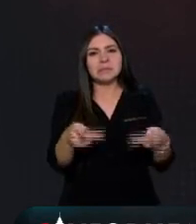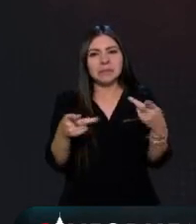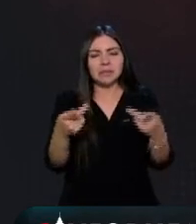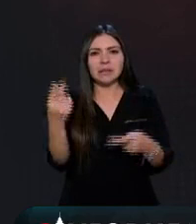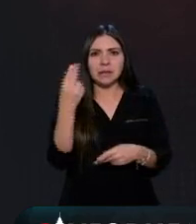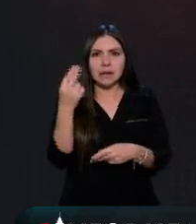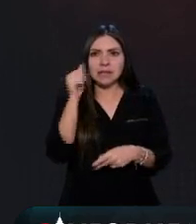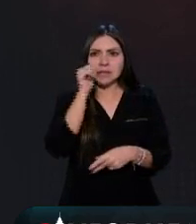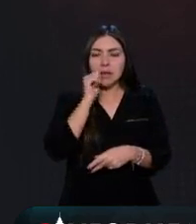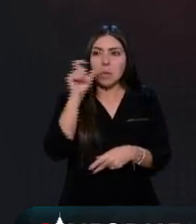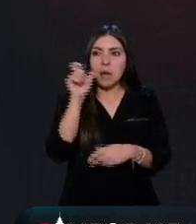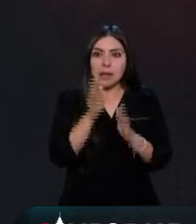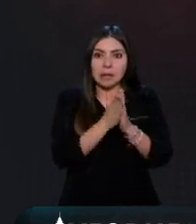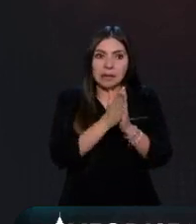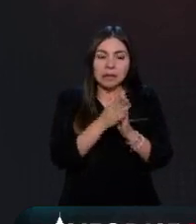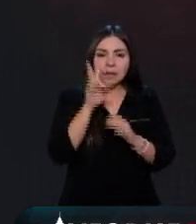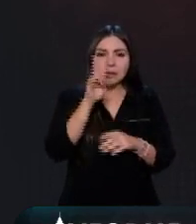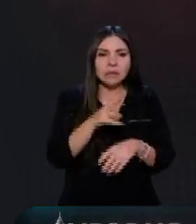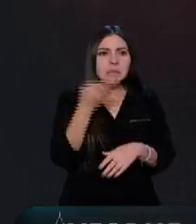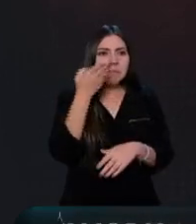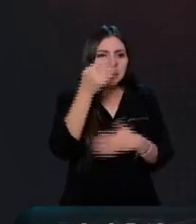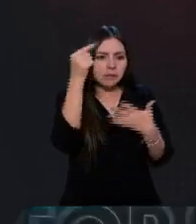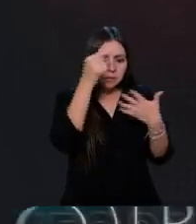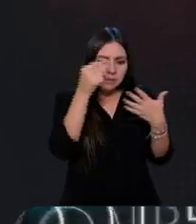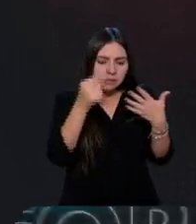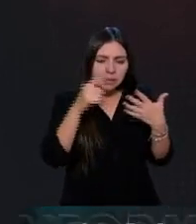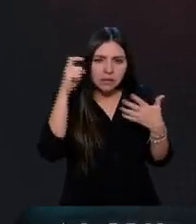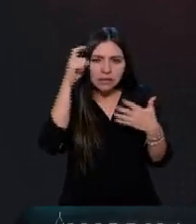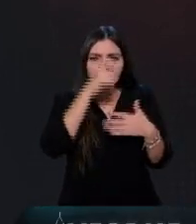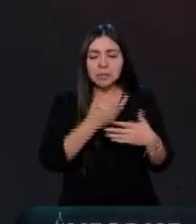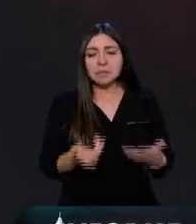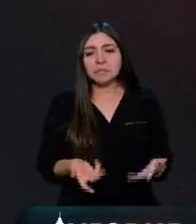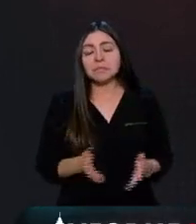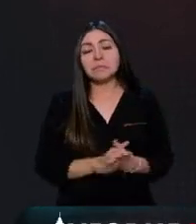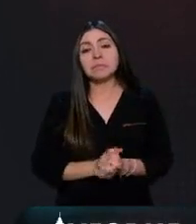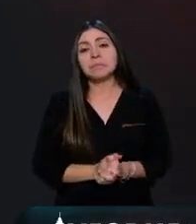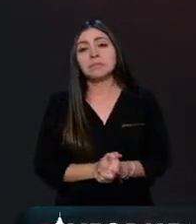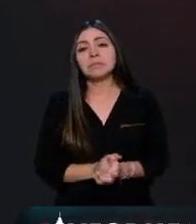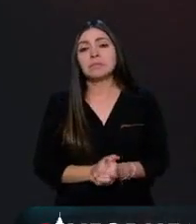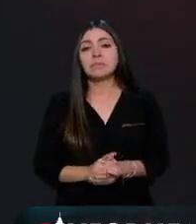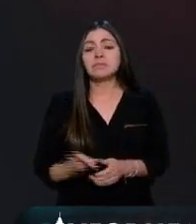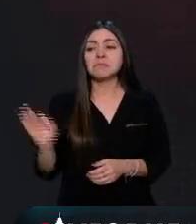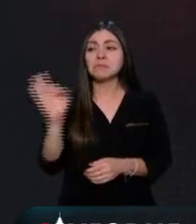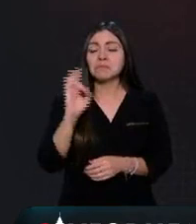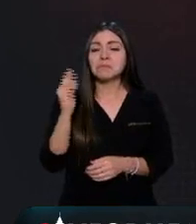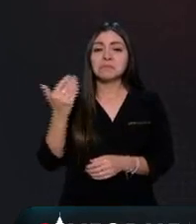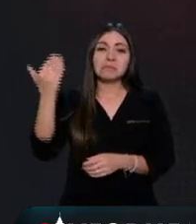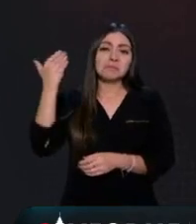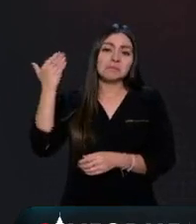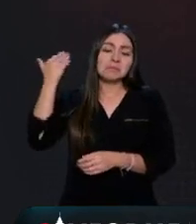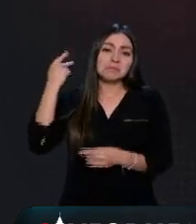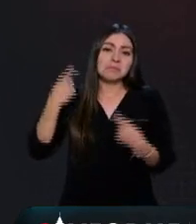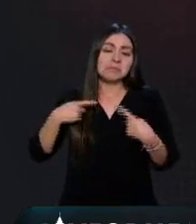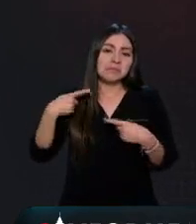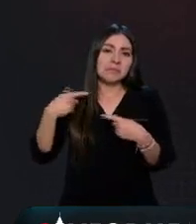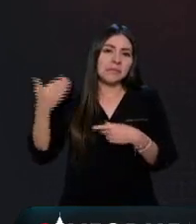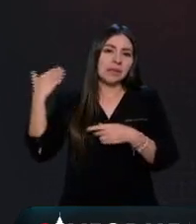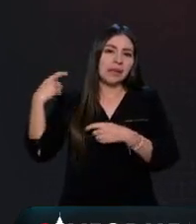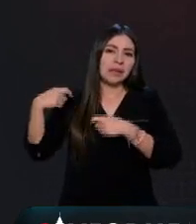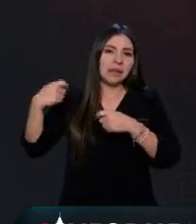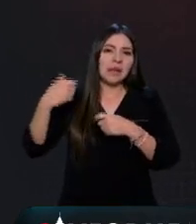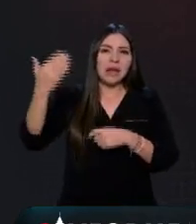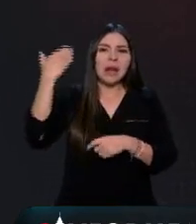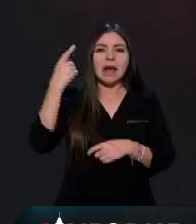exigir a una obra periodística. Tal vez en el pasado habrá alguien de otras generaciones que pueda decir esto era muy común en